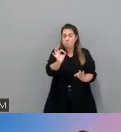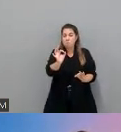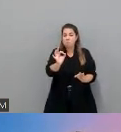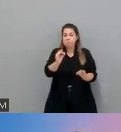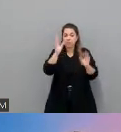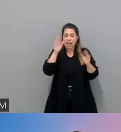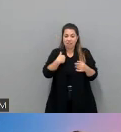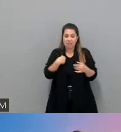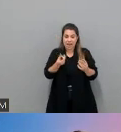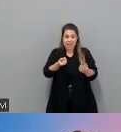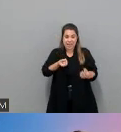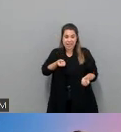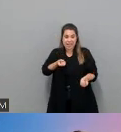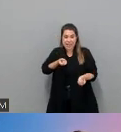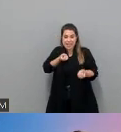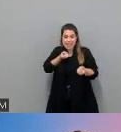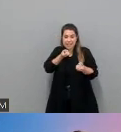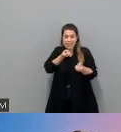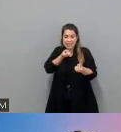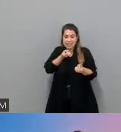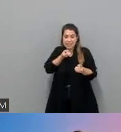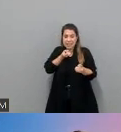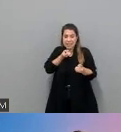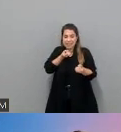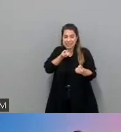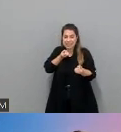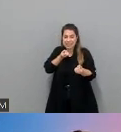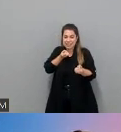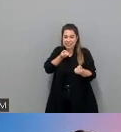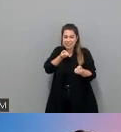la información debéis